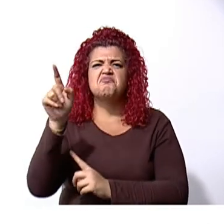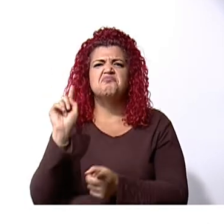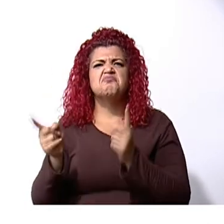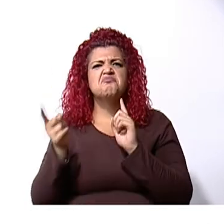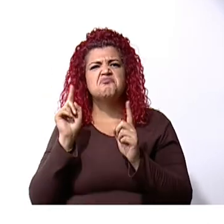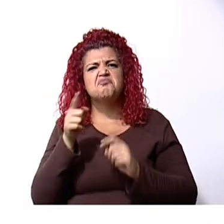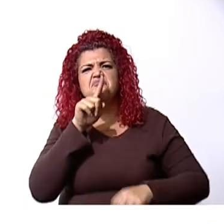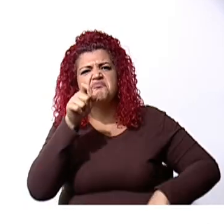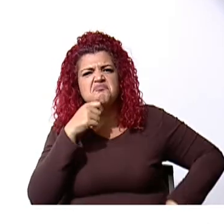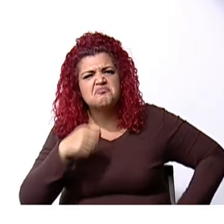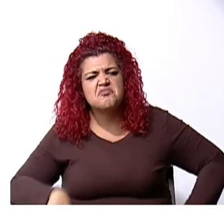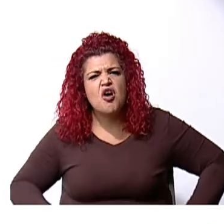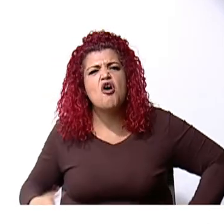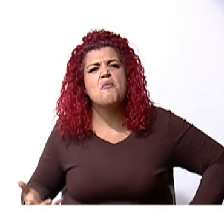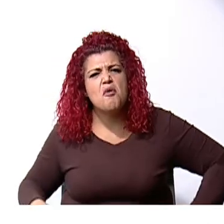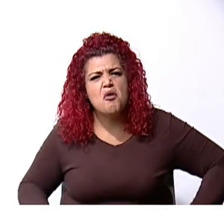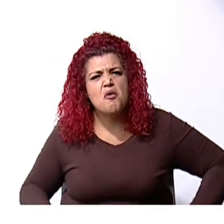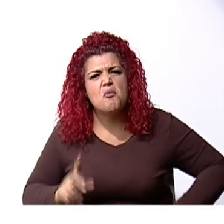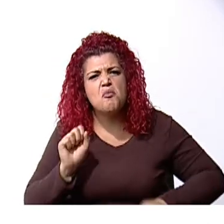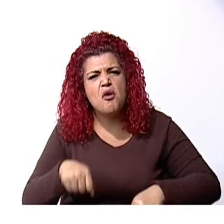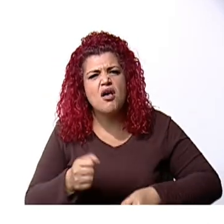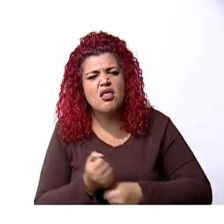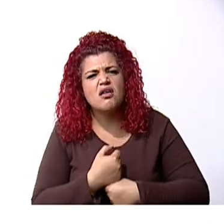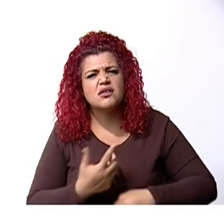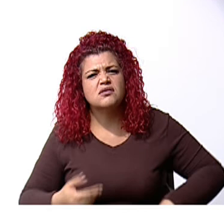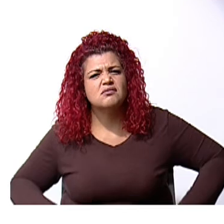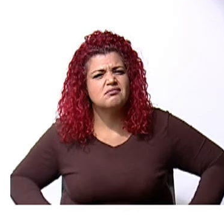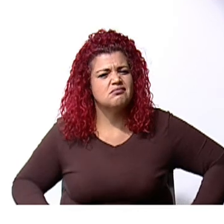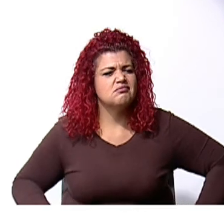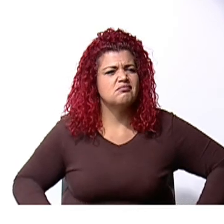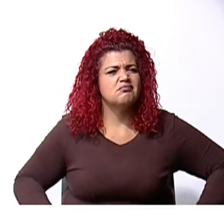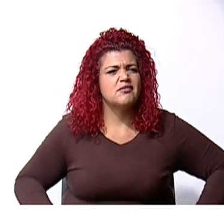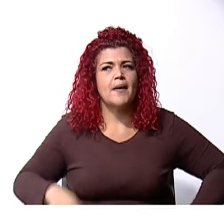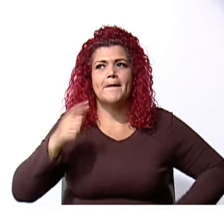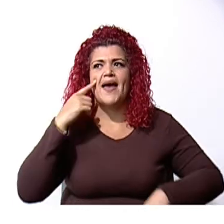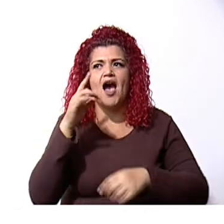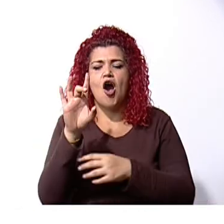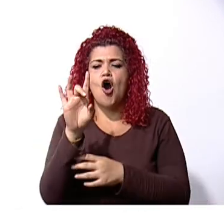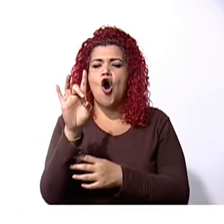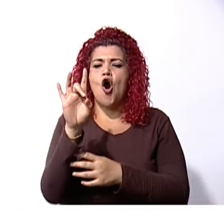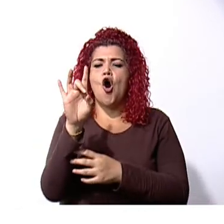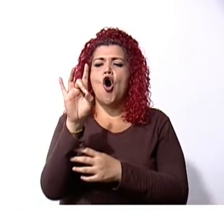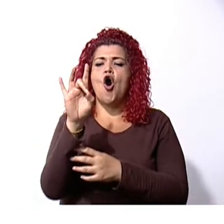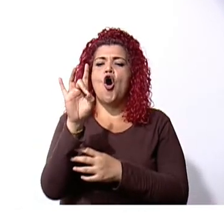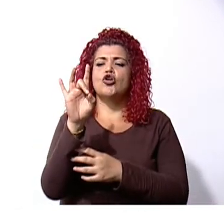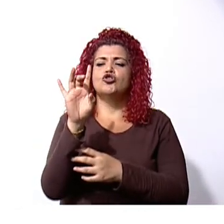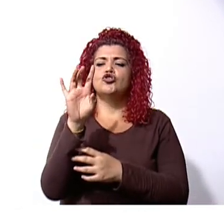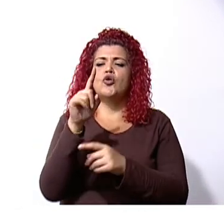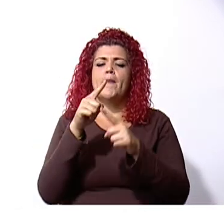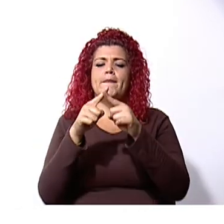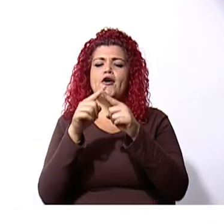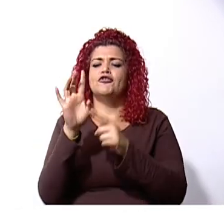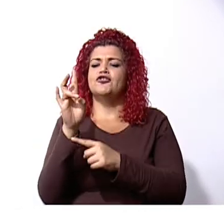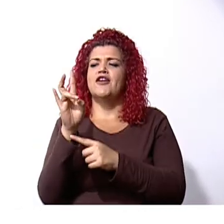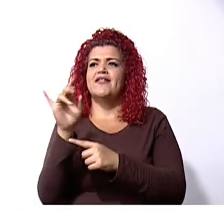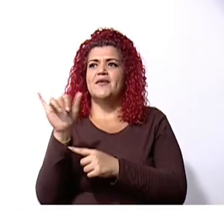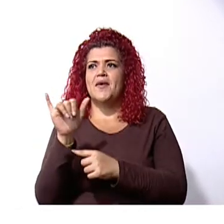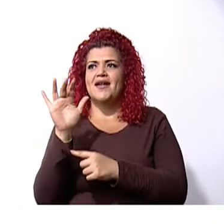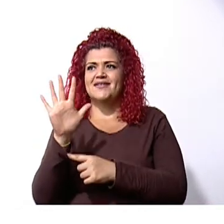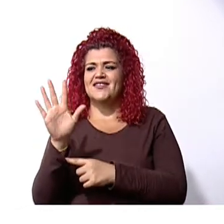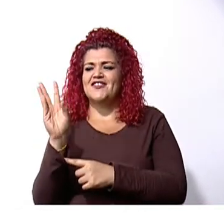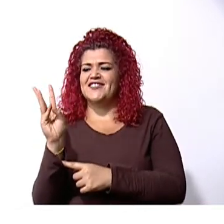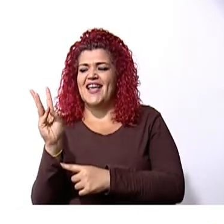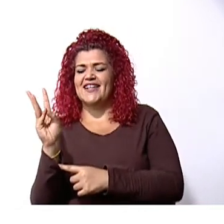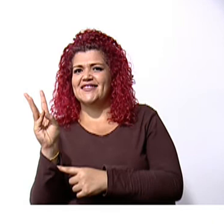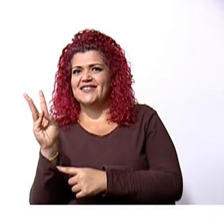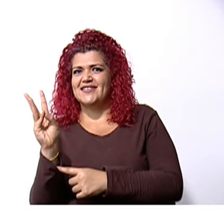A ver, correcto. En este caso, 8 por 7 es igual a 56. Por lo que el lado de un